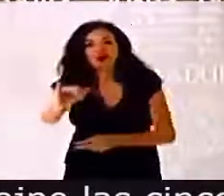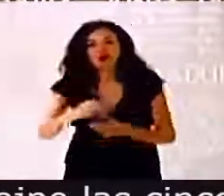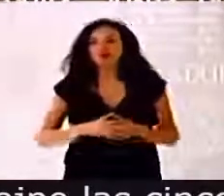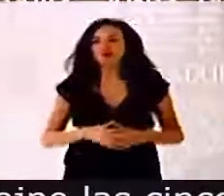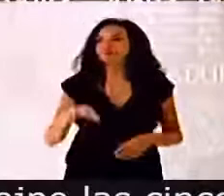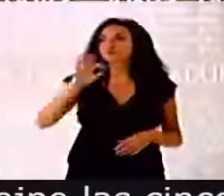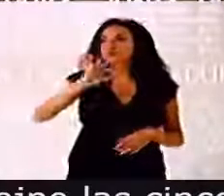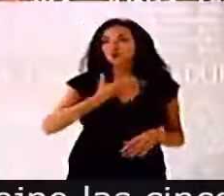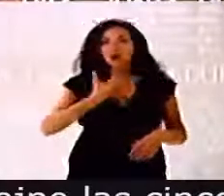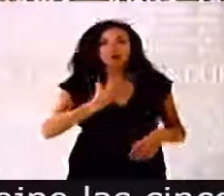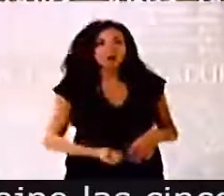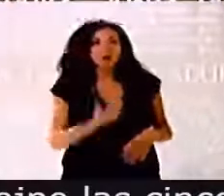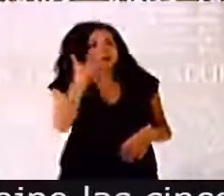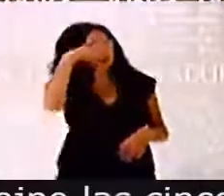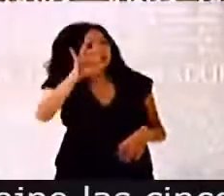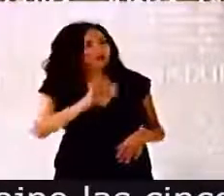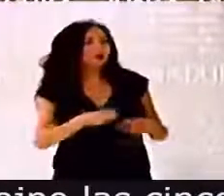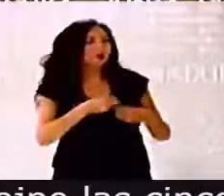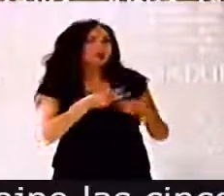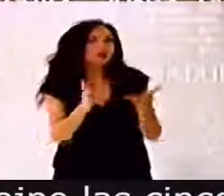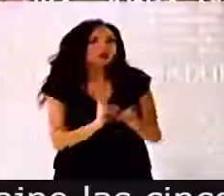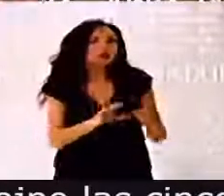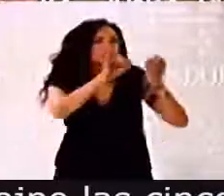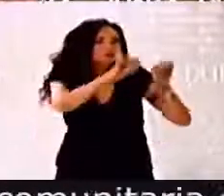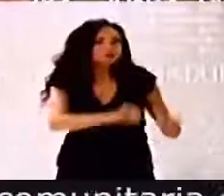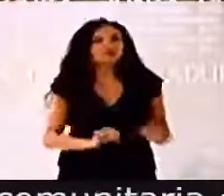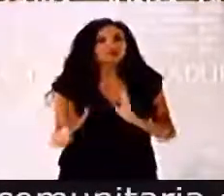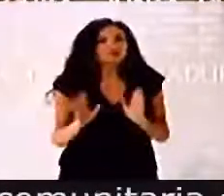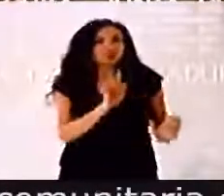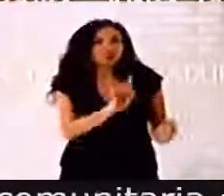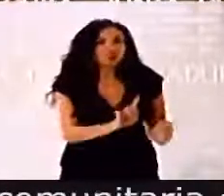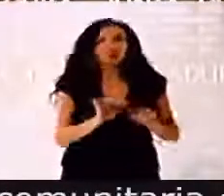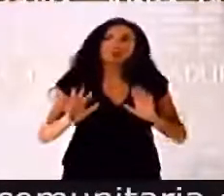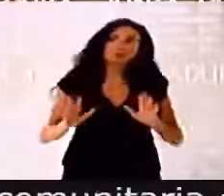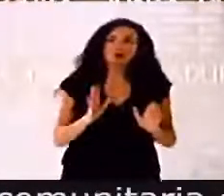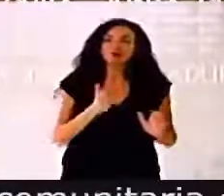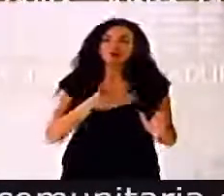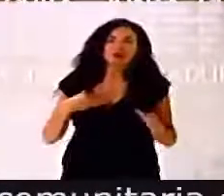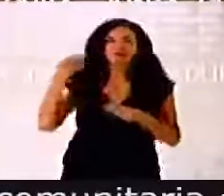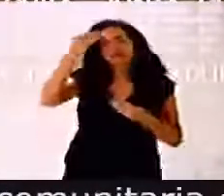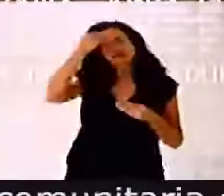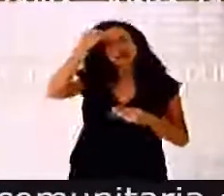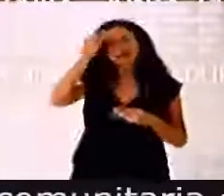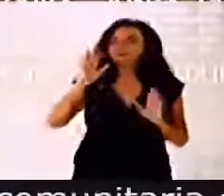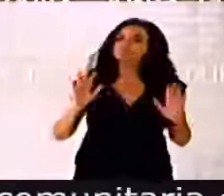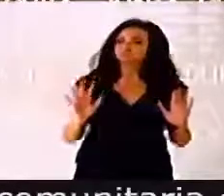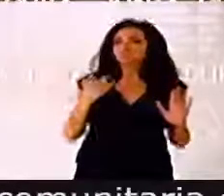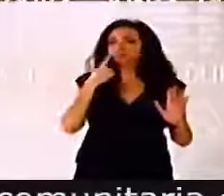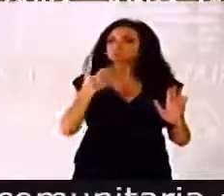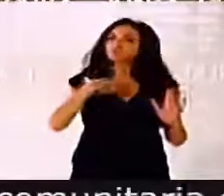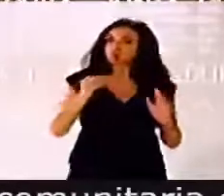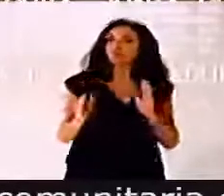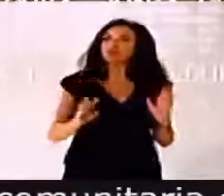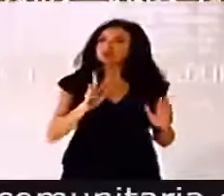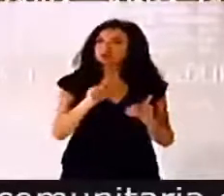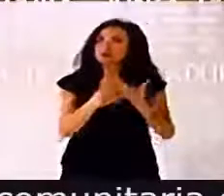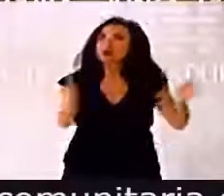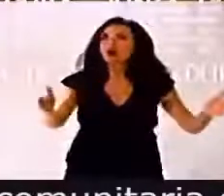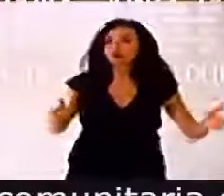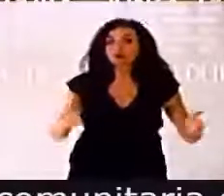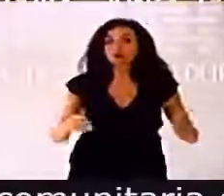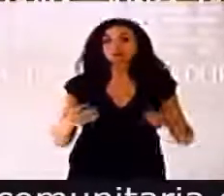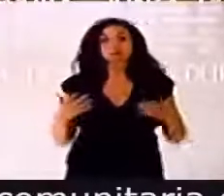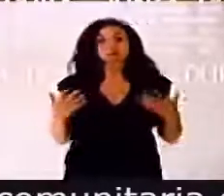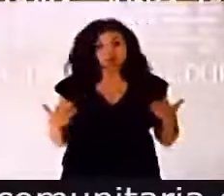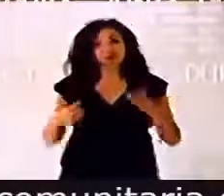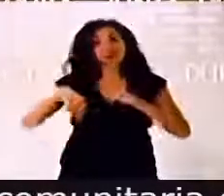había decidido ya cerrar la piscina cuando estábamos en fase 1 pero se quiere replantear ahora el abrirla en fase 3, pues que la gente tenga